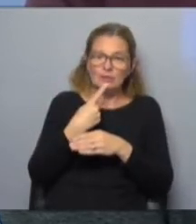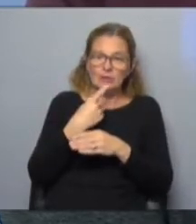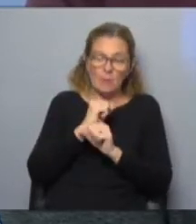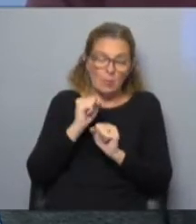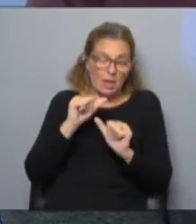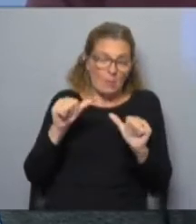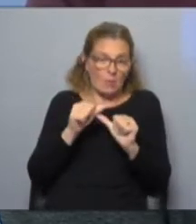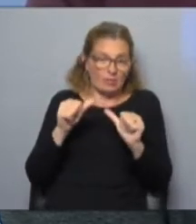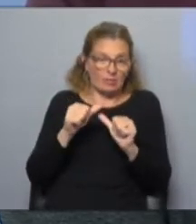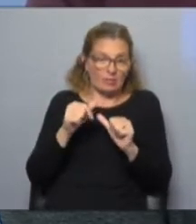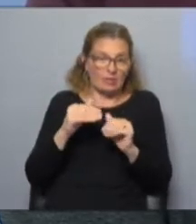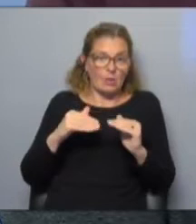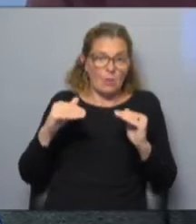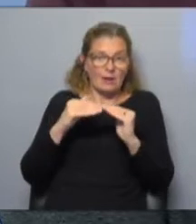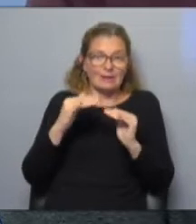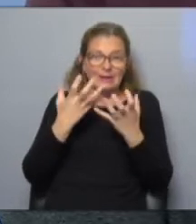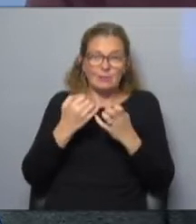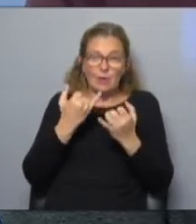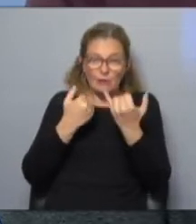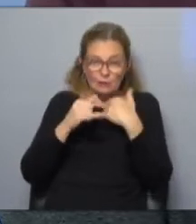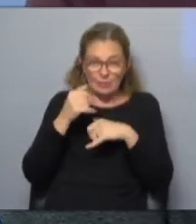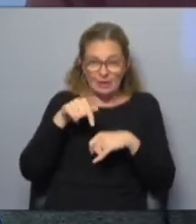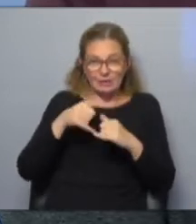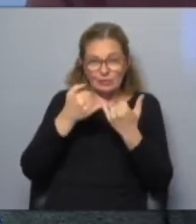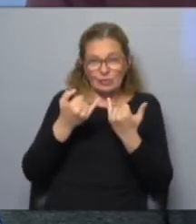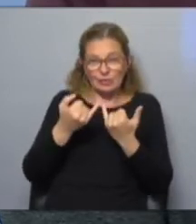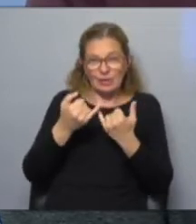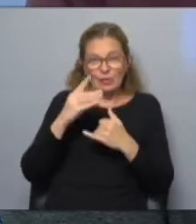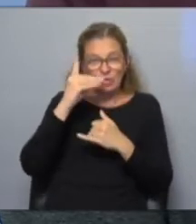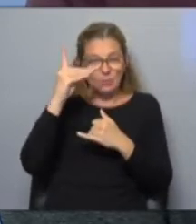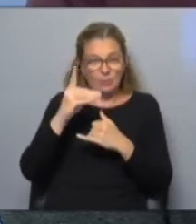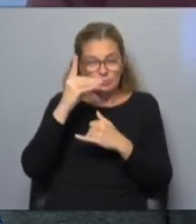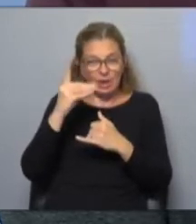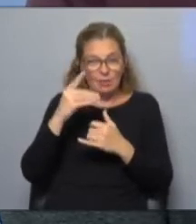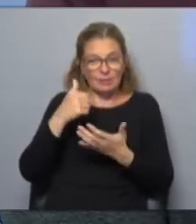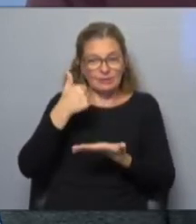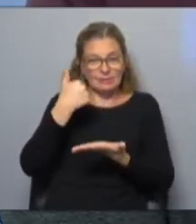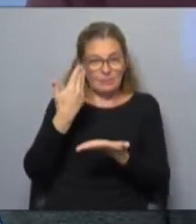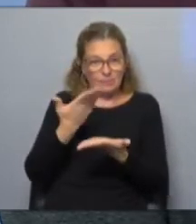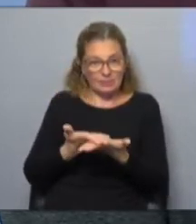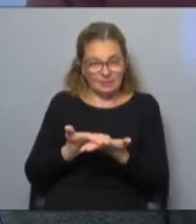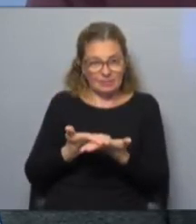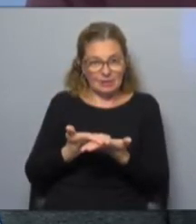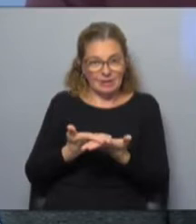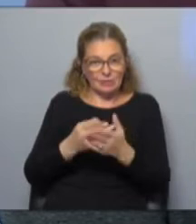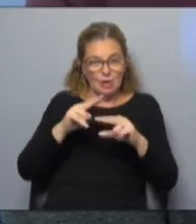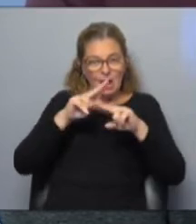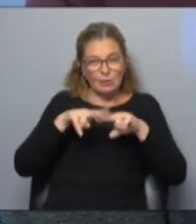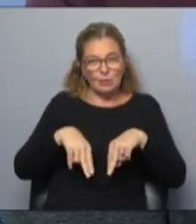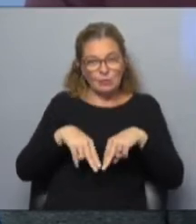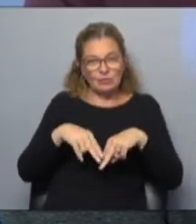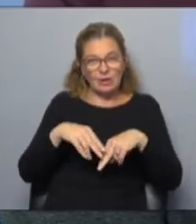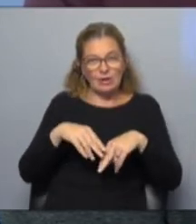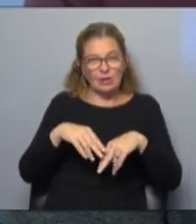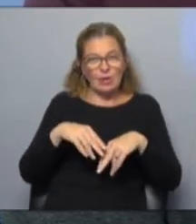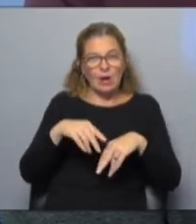a nuestro alcance y asimismo le queremos informar que en estos días nuestros diputados estarán presentando una demanda de anulación ante